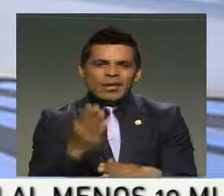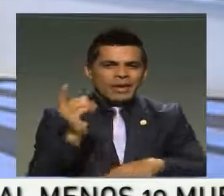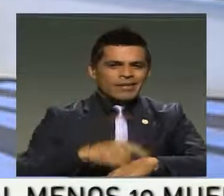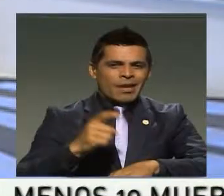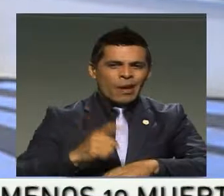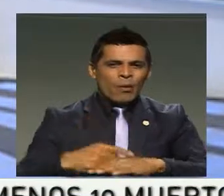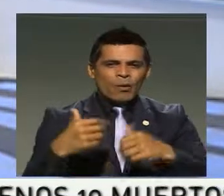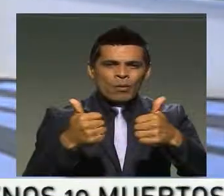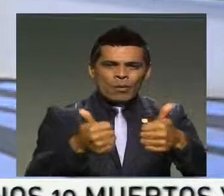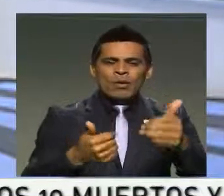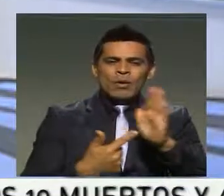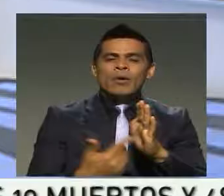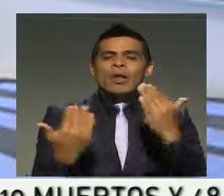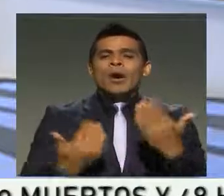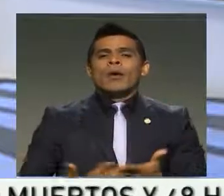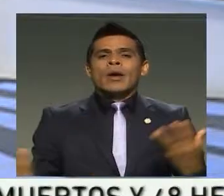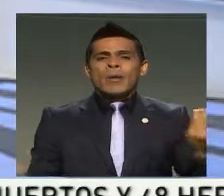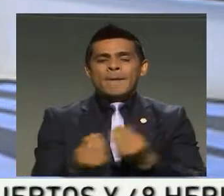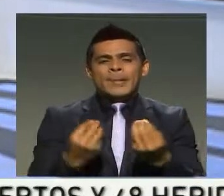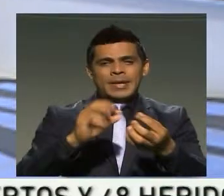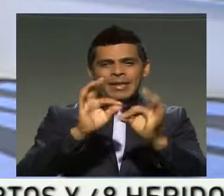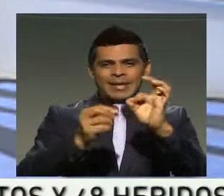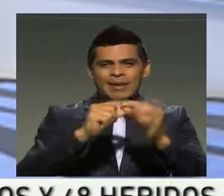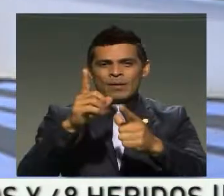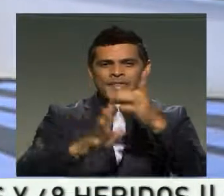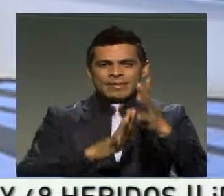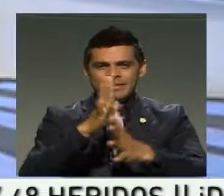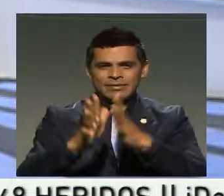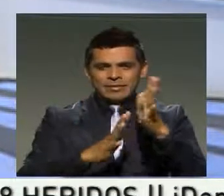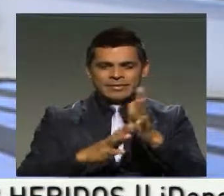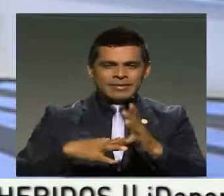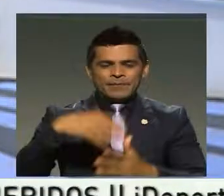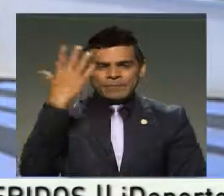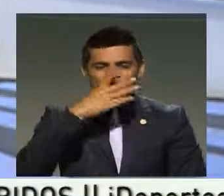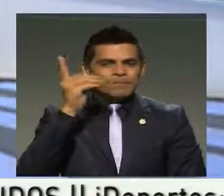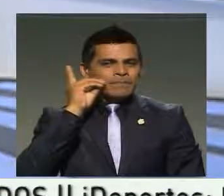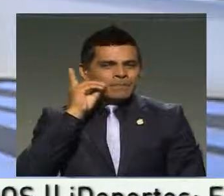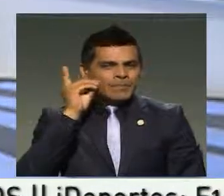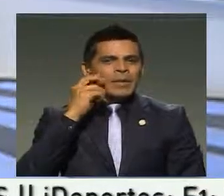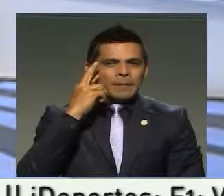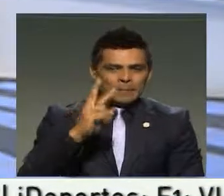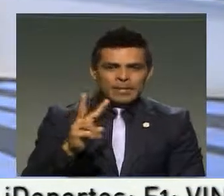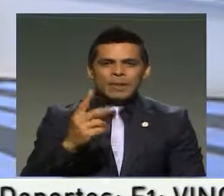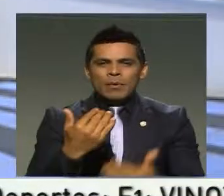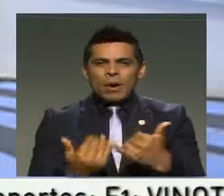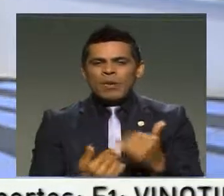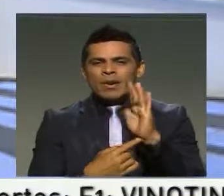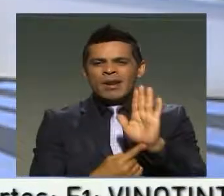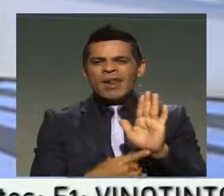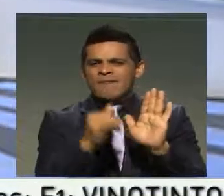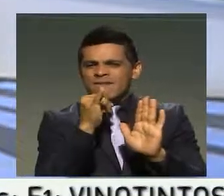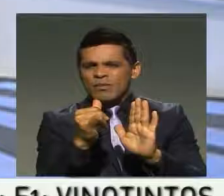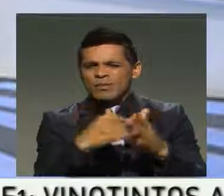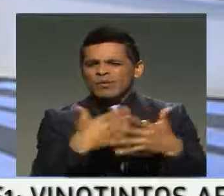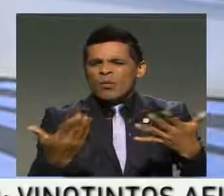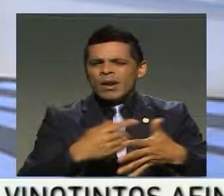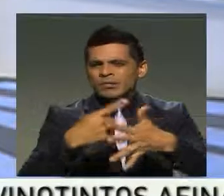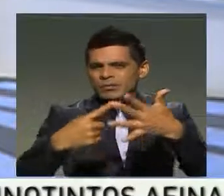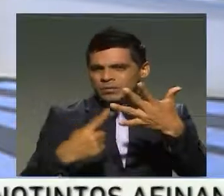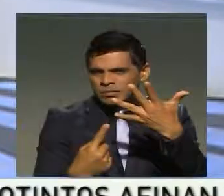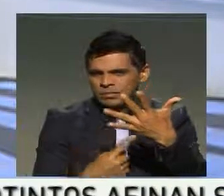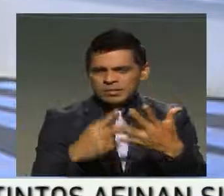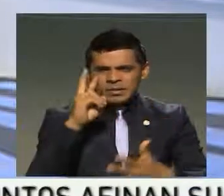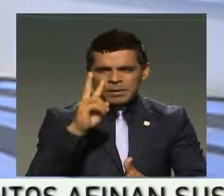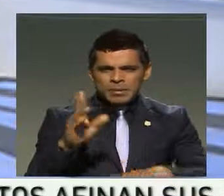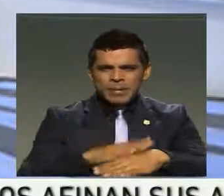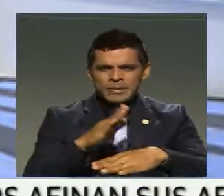hora, por supuesto, acompañados en el lenguaje de señas de nuestro querido Daniel Mora. Pero ahora vamos a conocer cuáles son los principales titulares del